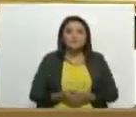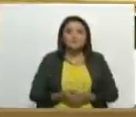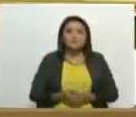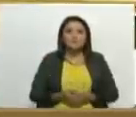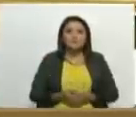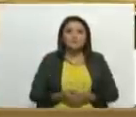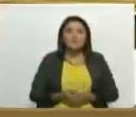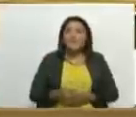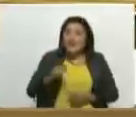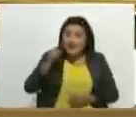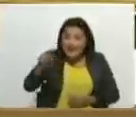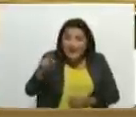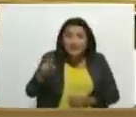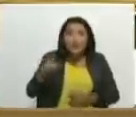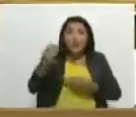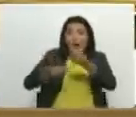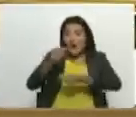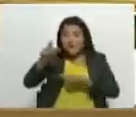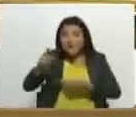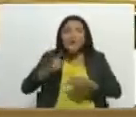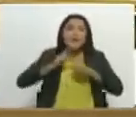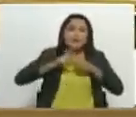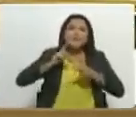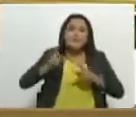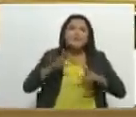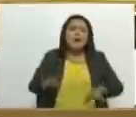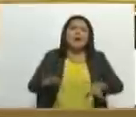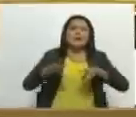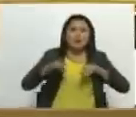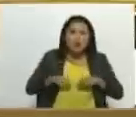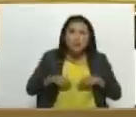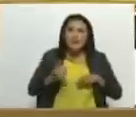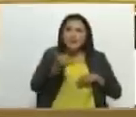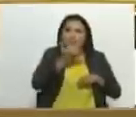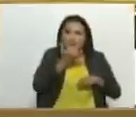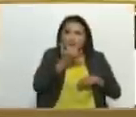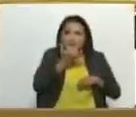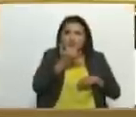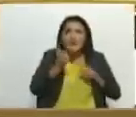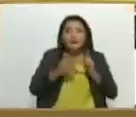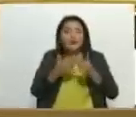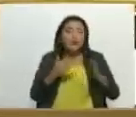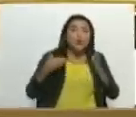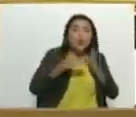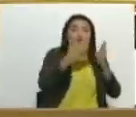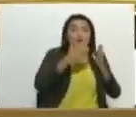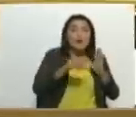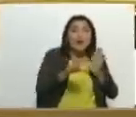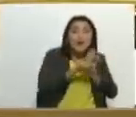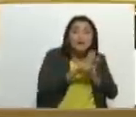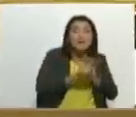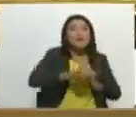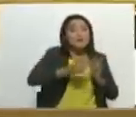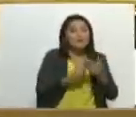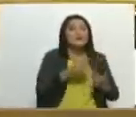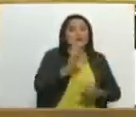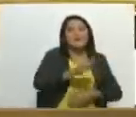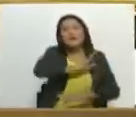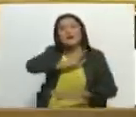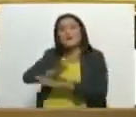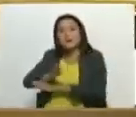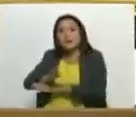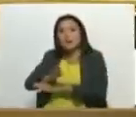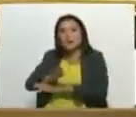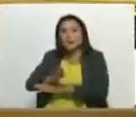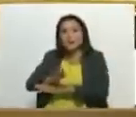Los actos tienen consecuencias y los actos contra la ley tienen consecuencias sancionatorias establecidas